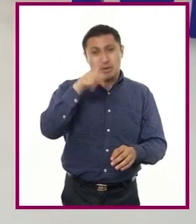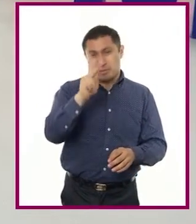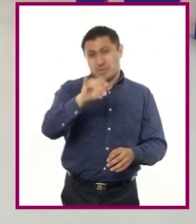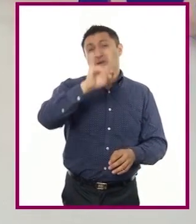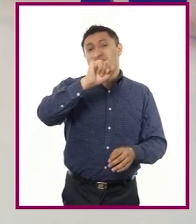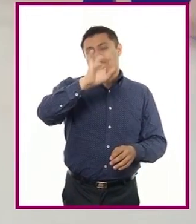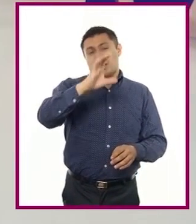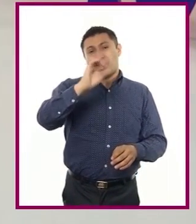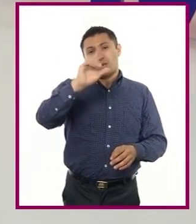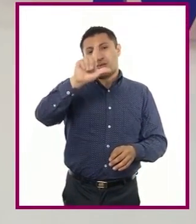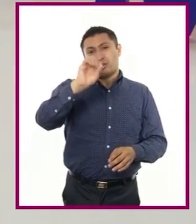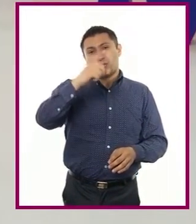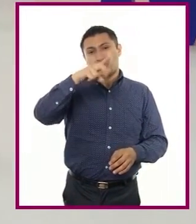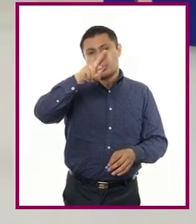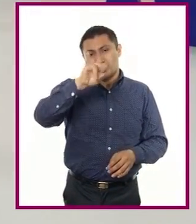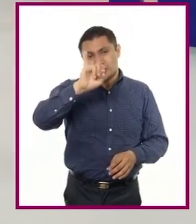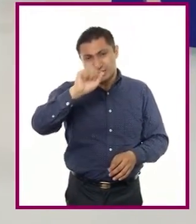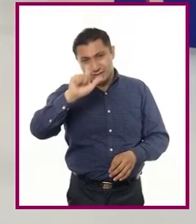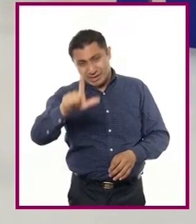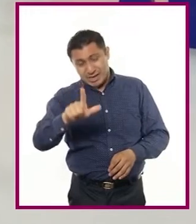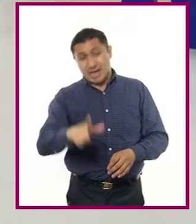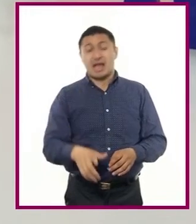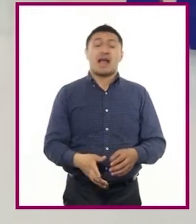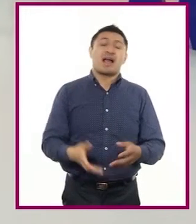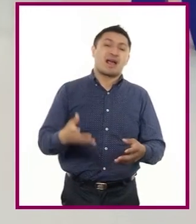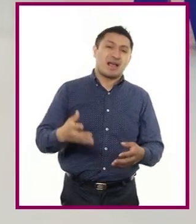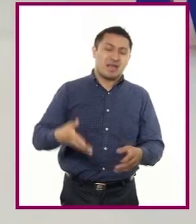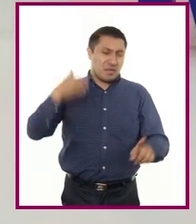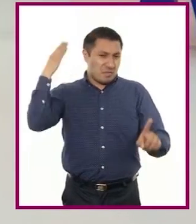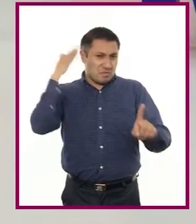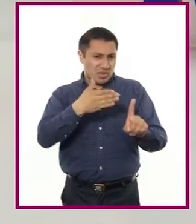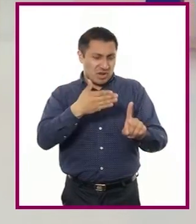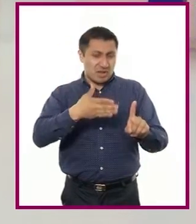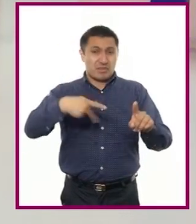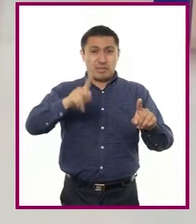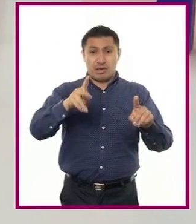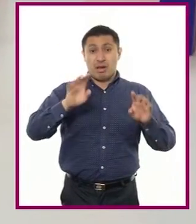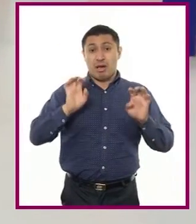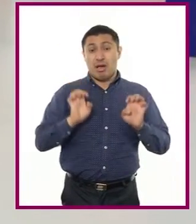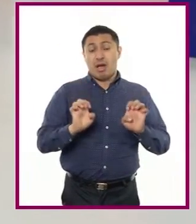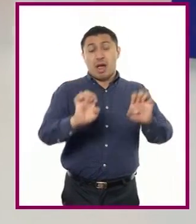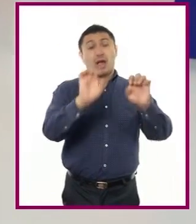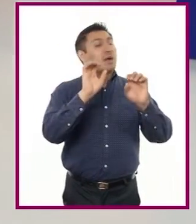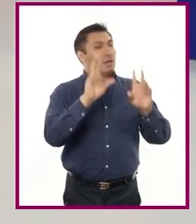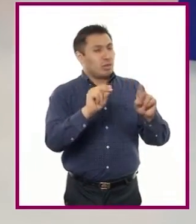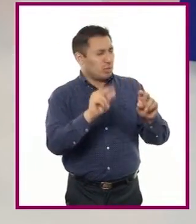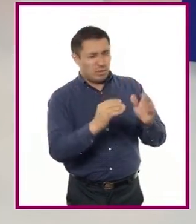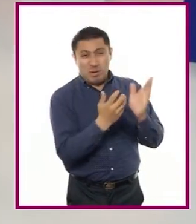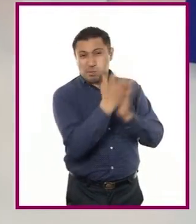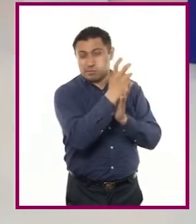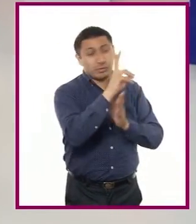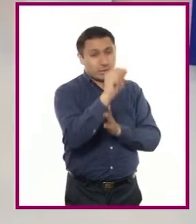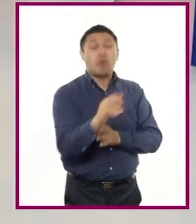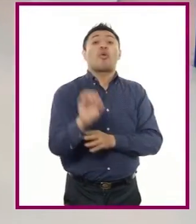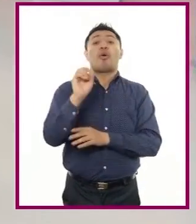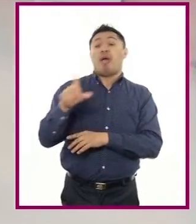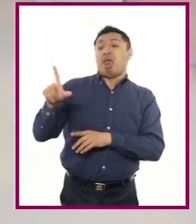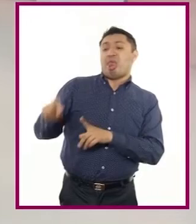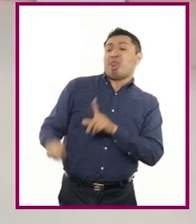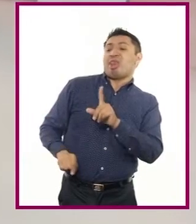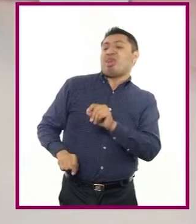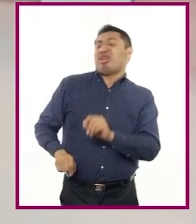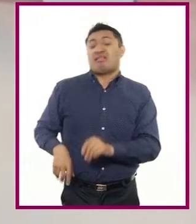el coloquial, fresco y directo, pero sin tender hacia lo vulgar, procurando siempre que el mensaje